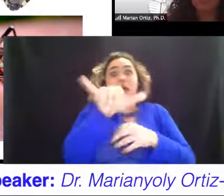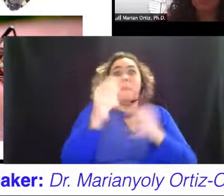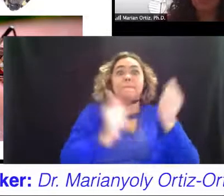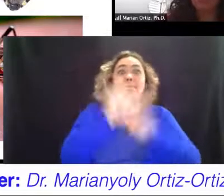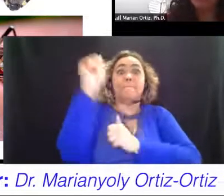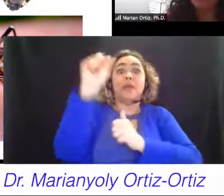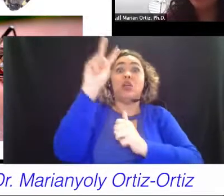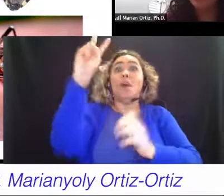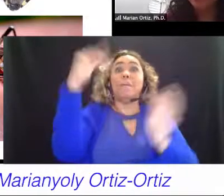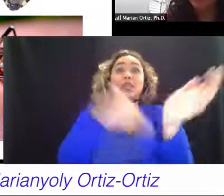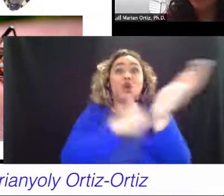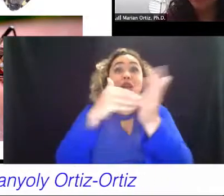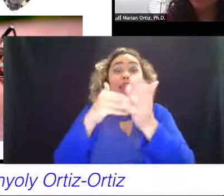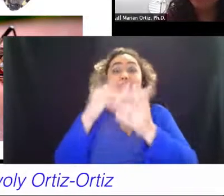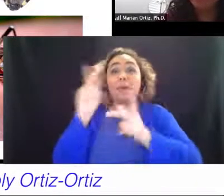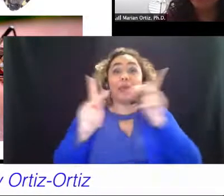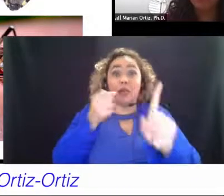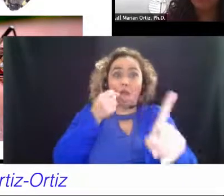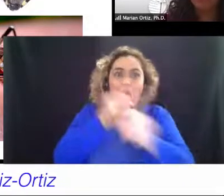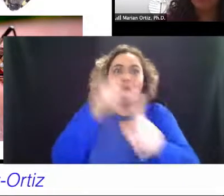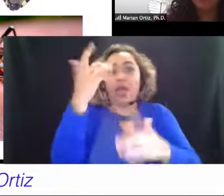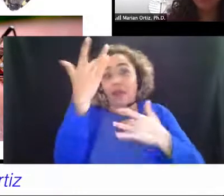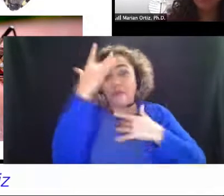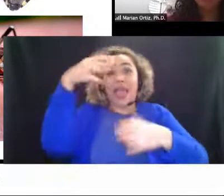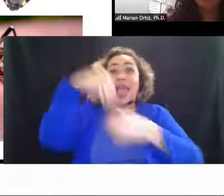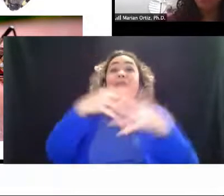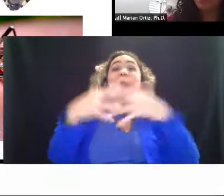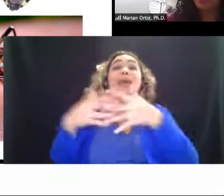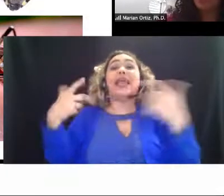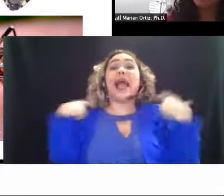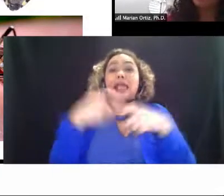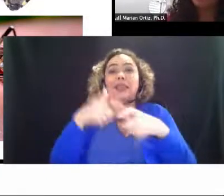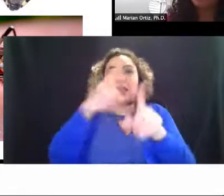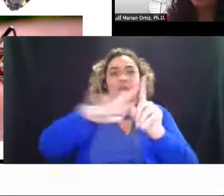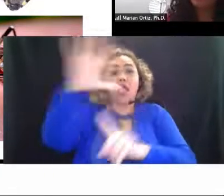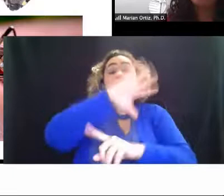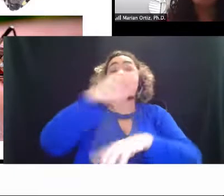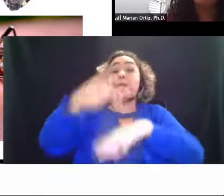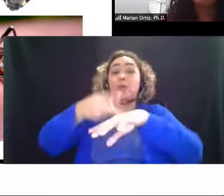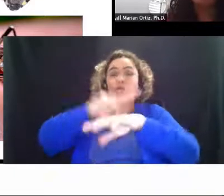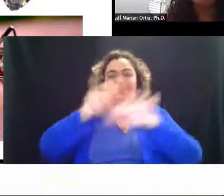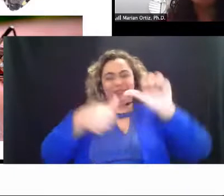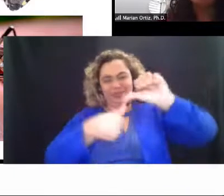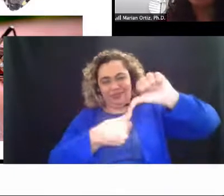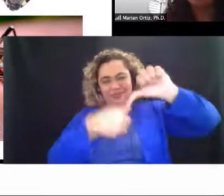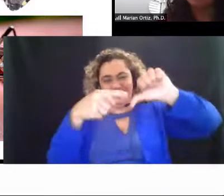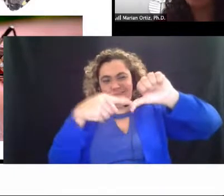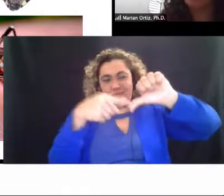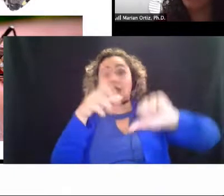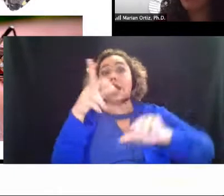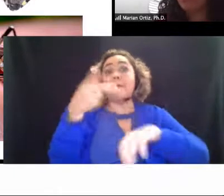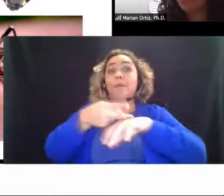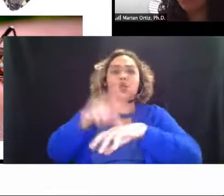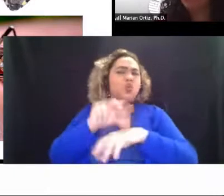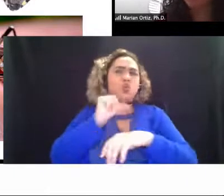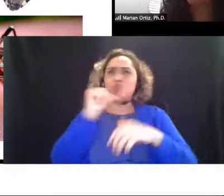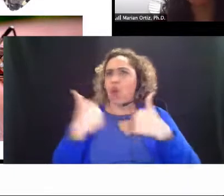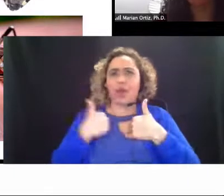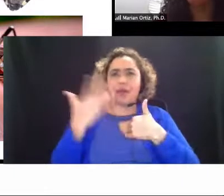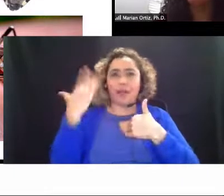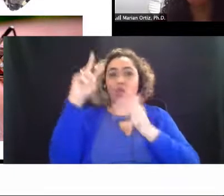ellos fueron en América Latina. En Puerto Rico no tuvimos esa